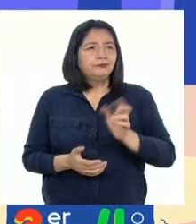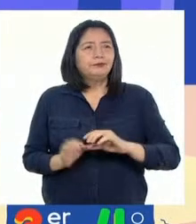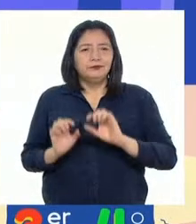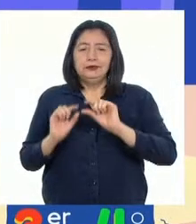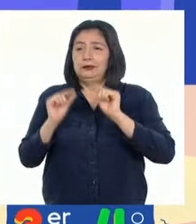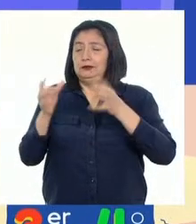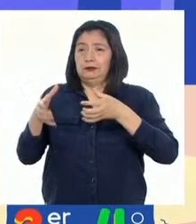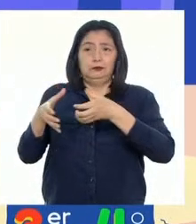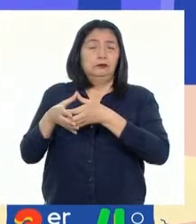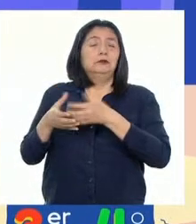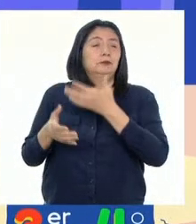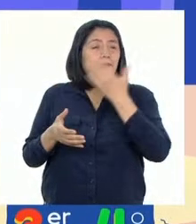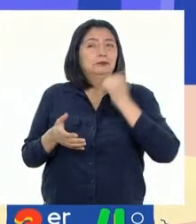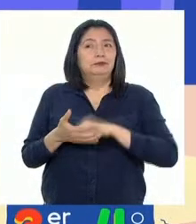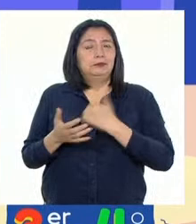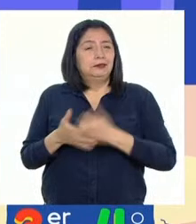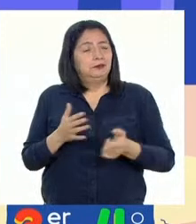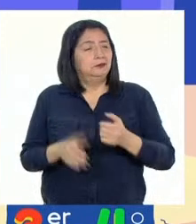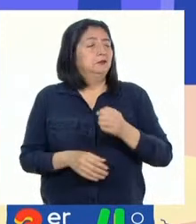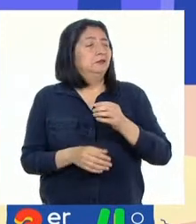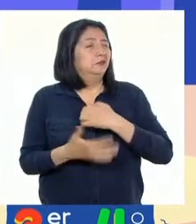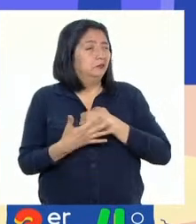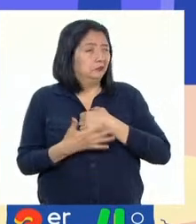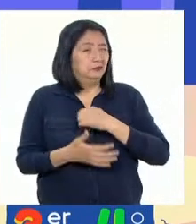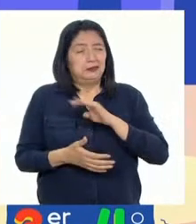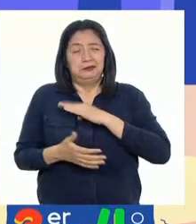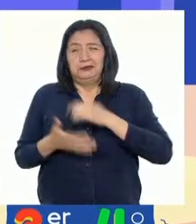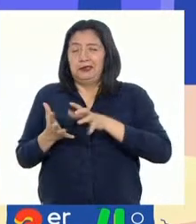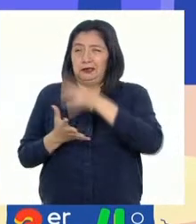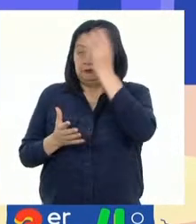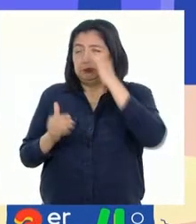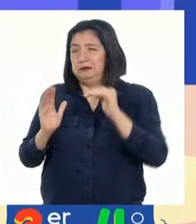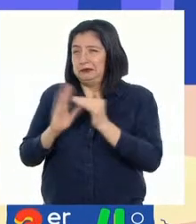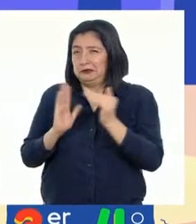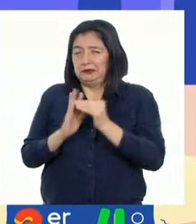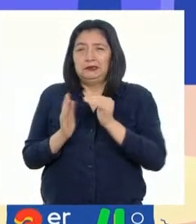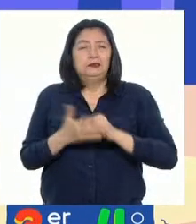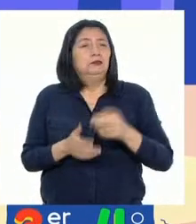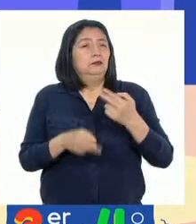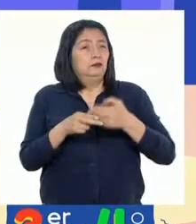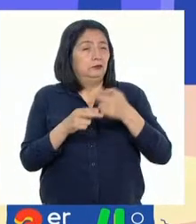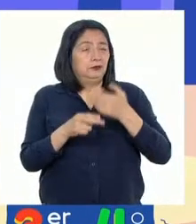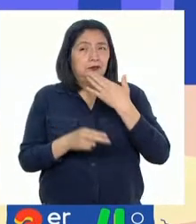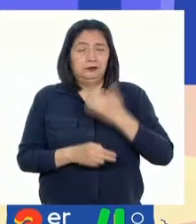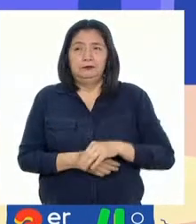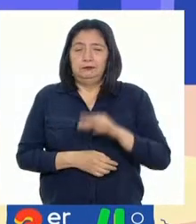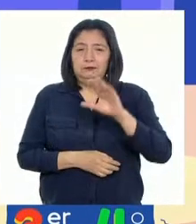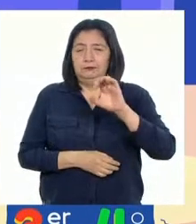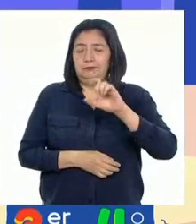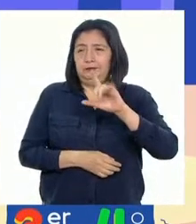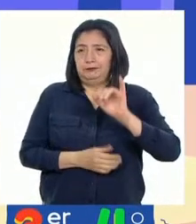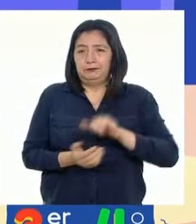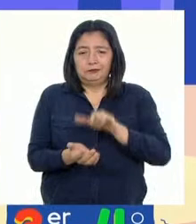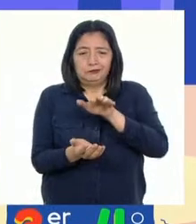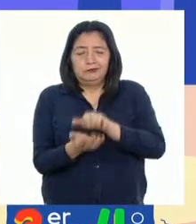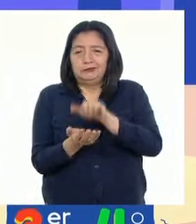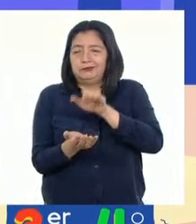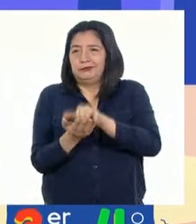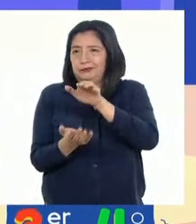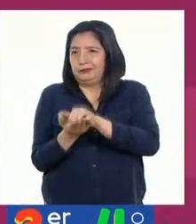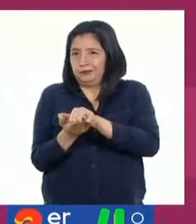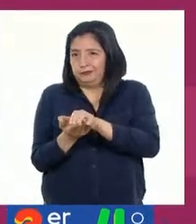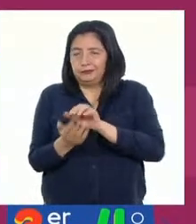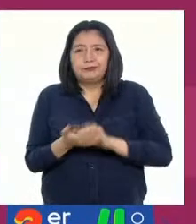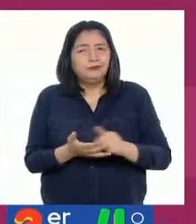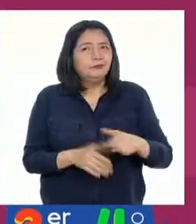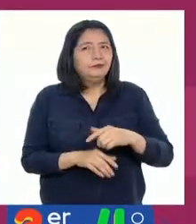siguiente categoría es el mejor villano de Aprendo en Casa. Los nominados son... Cecilio, la rana gigante del